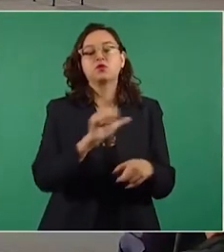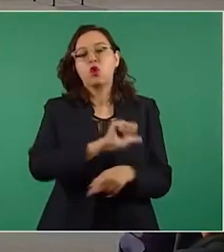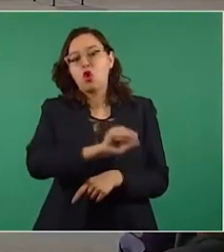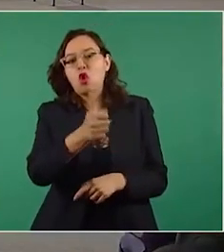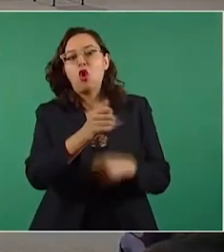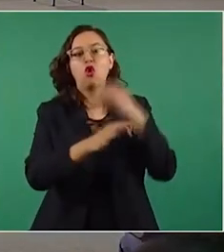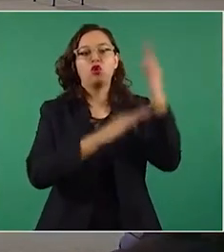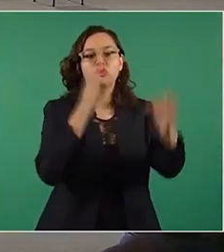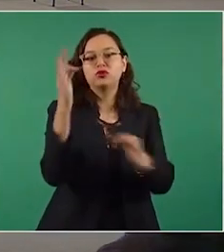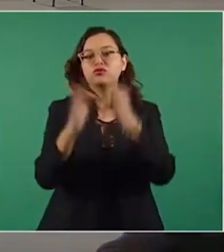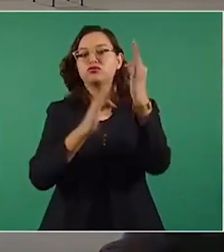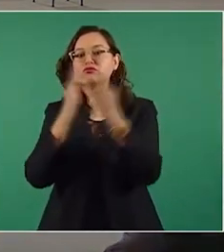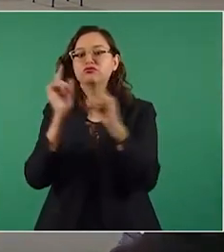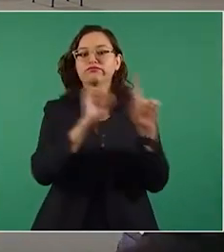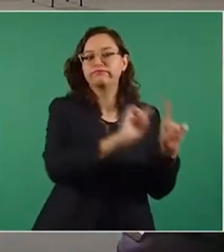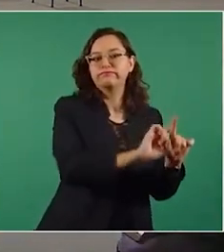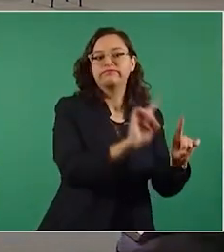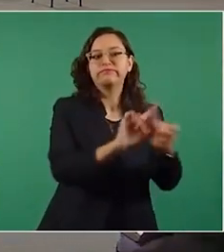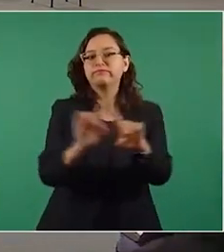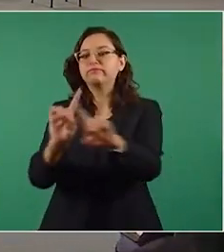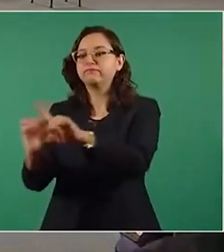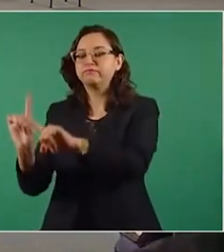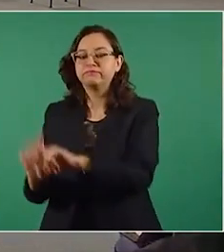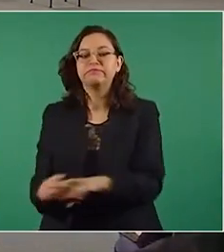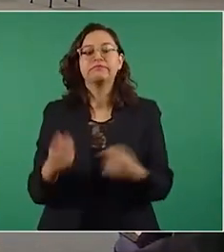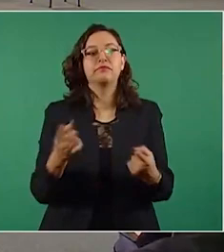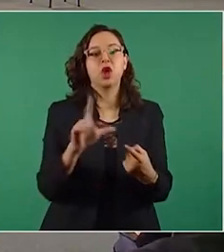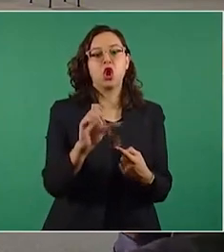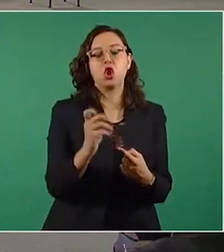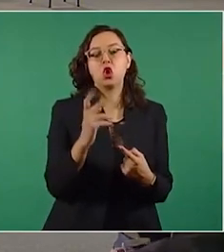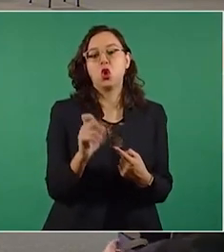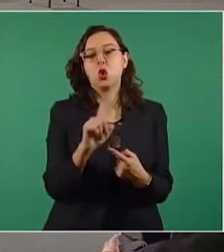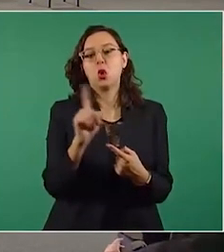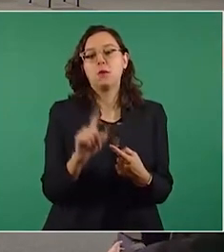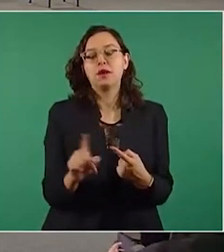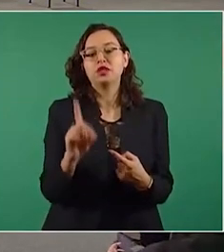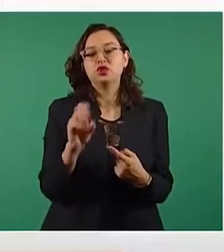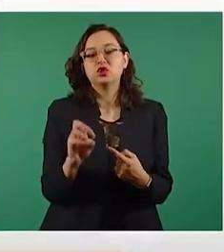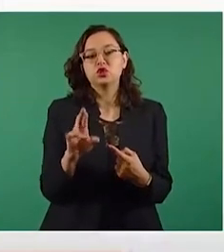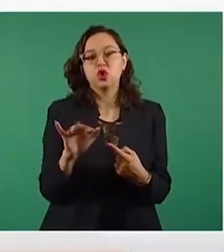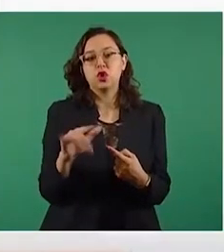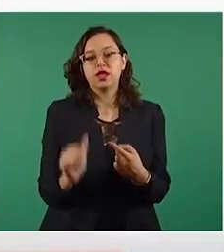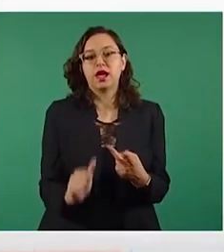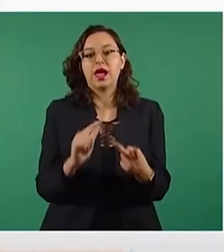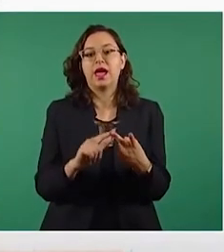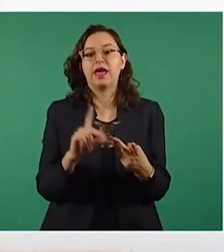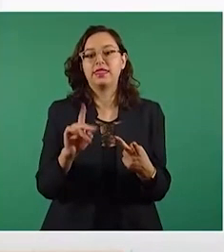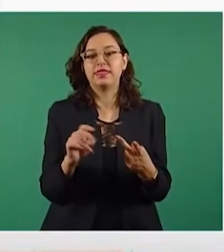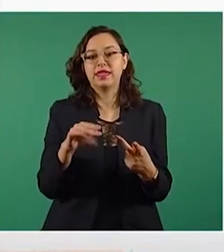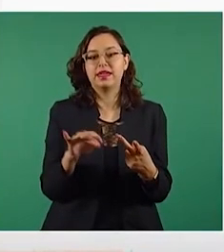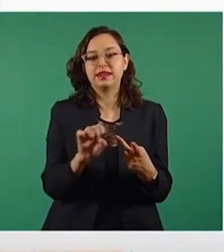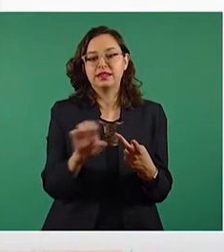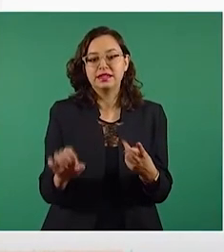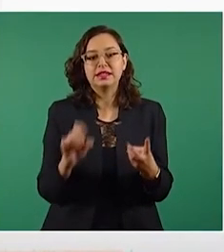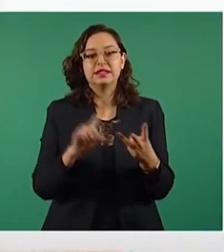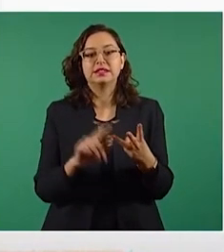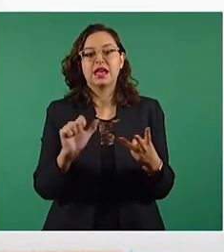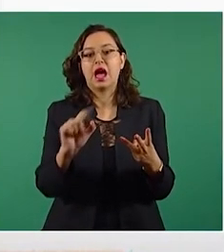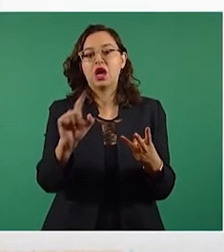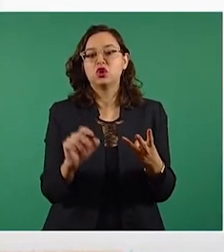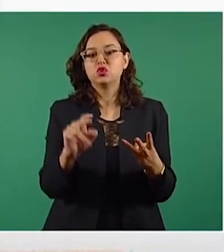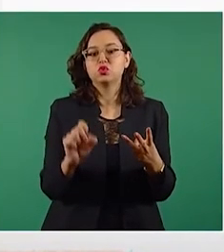la noticia falsa. Aquí hay un tuit de López Dóriga, Denise Dresser, Azucena